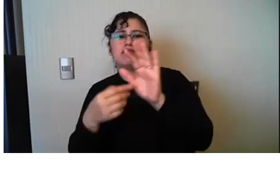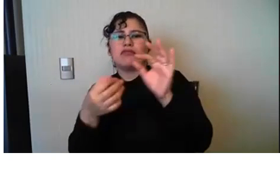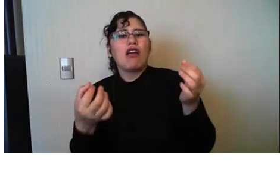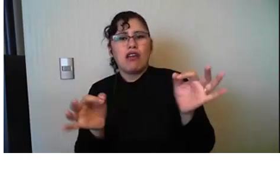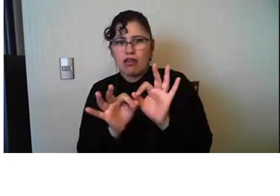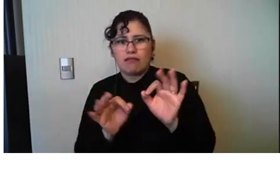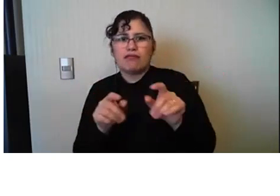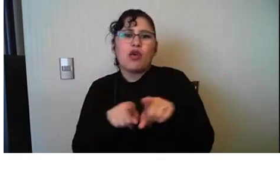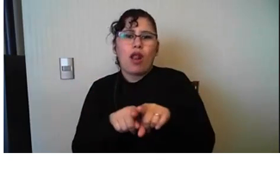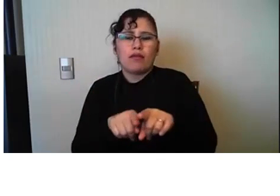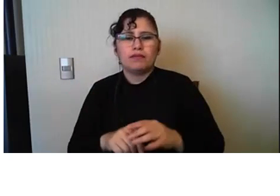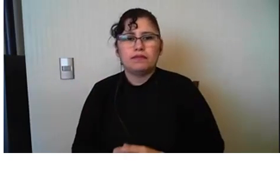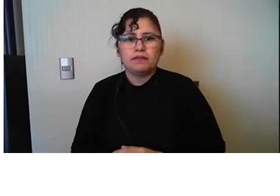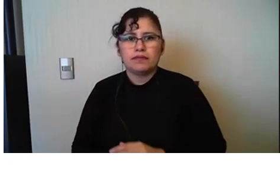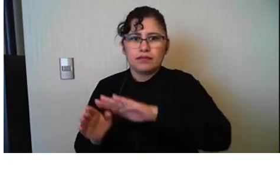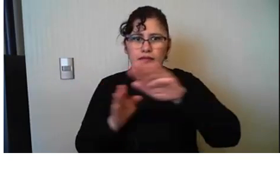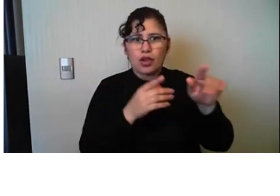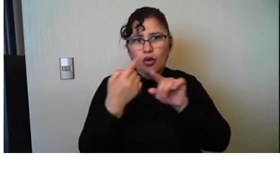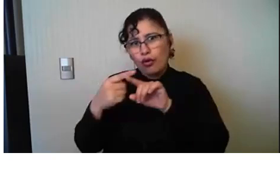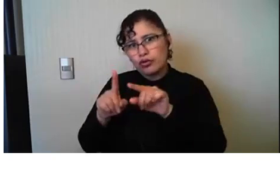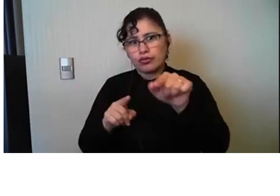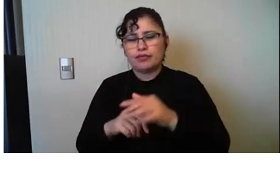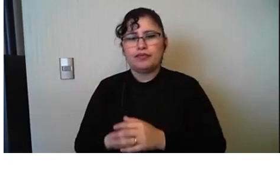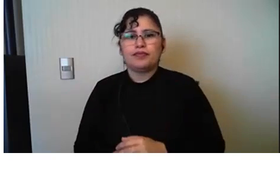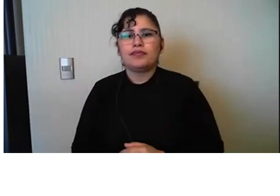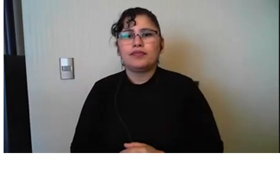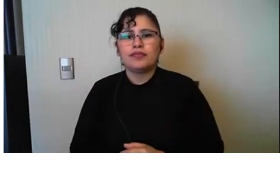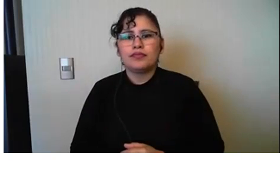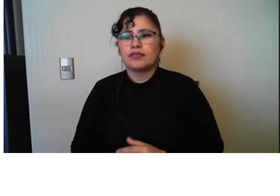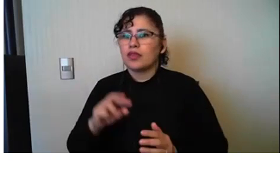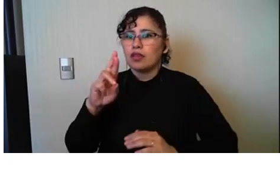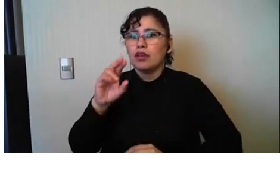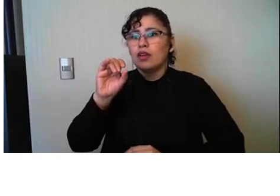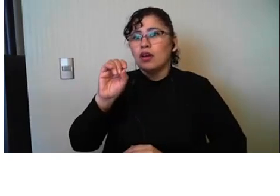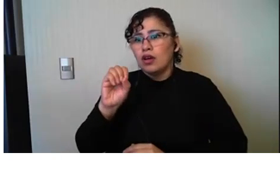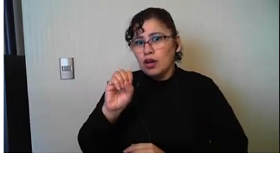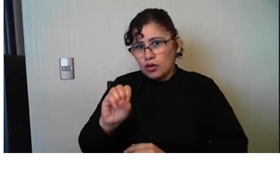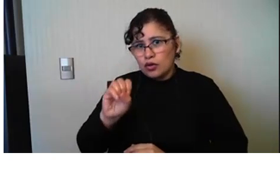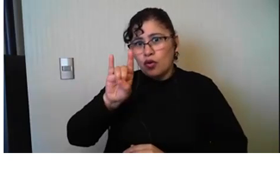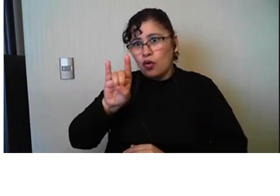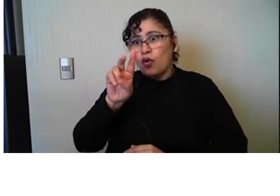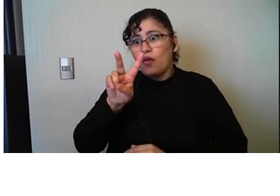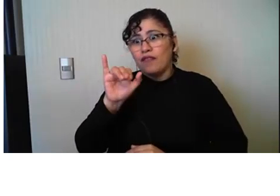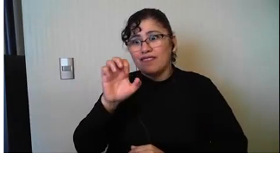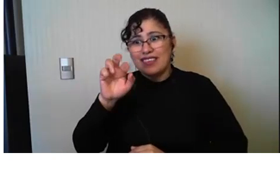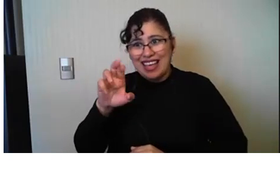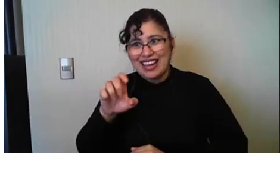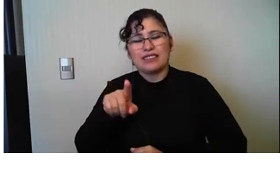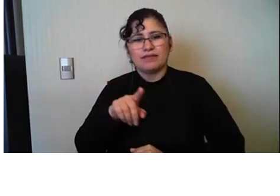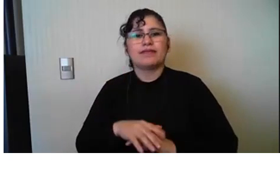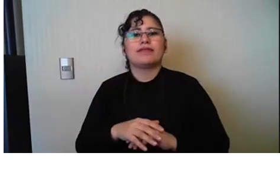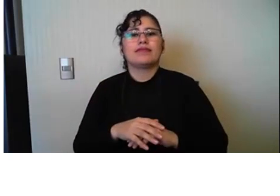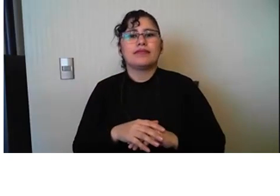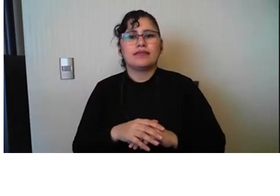Un esquema más simplificado de esto puede ser el de Rouvier. Aquí tenemos el cuerpo calloso, esto es anterior, esto es